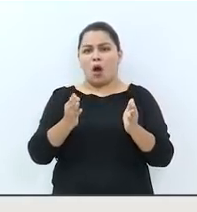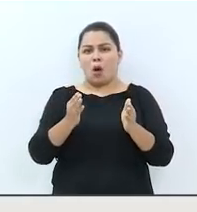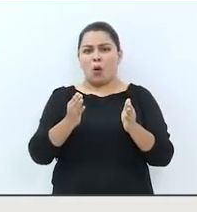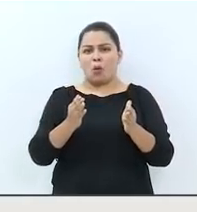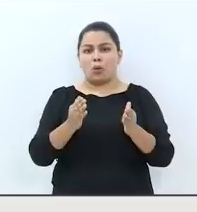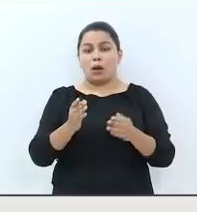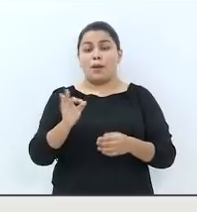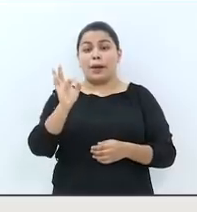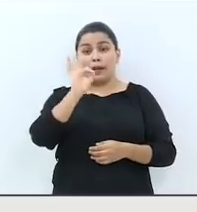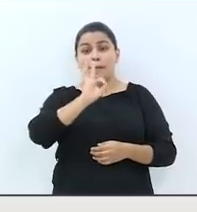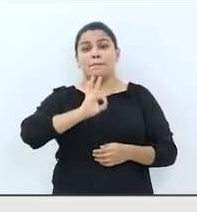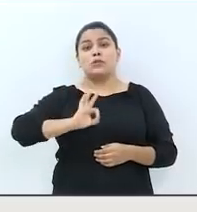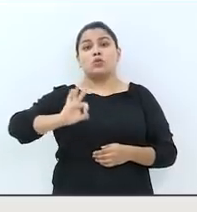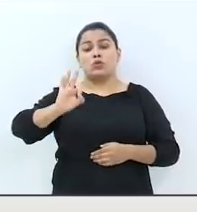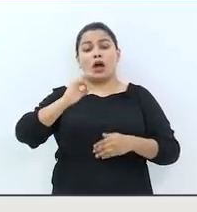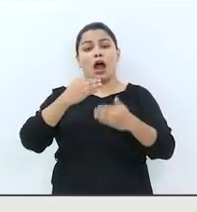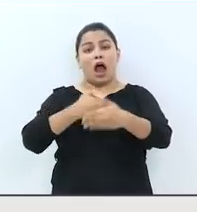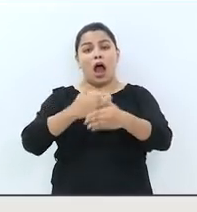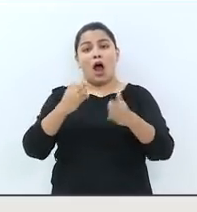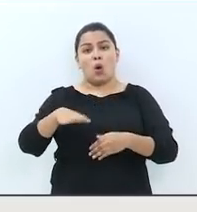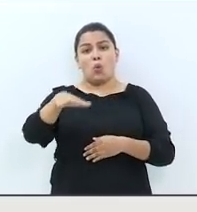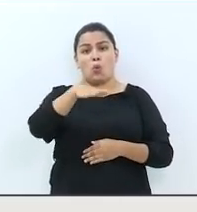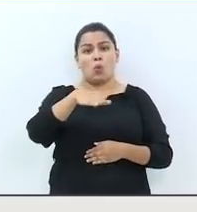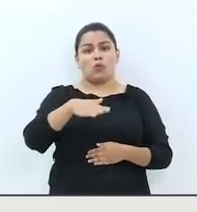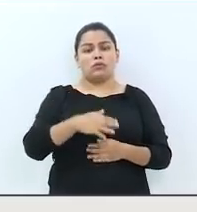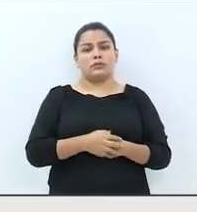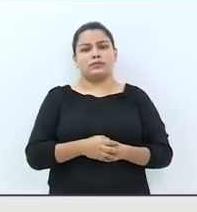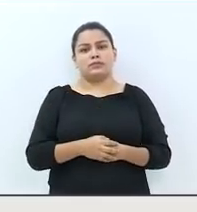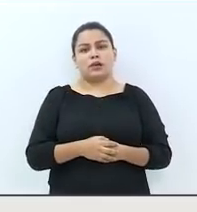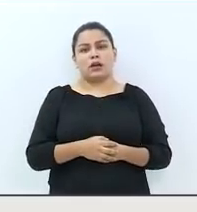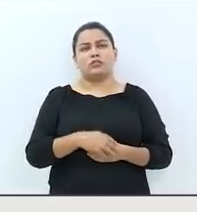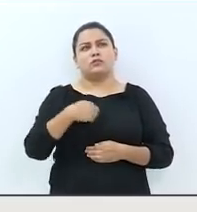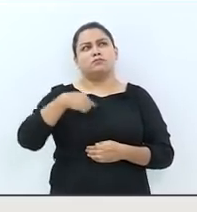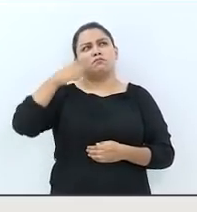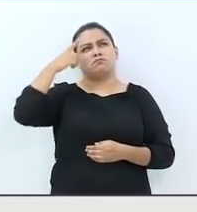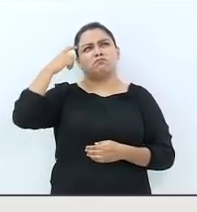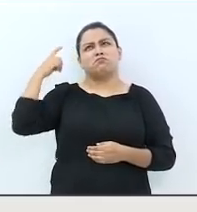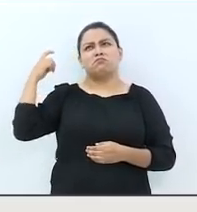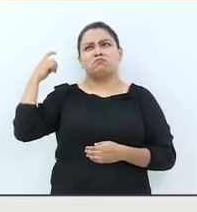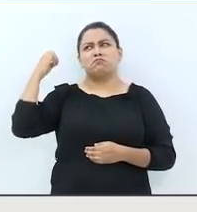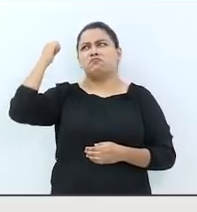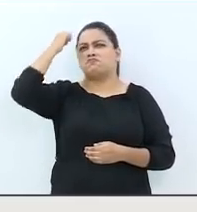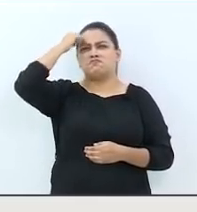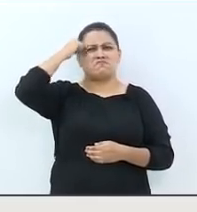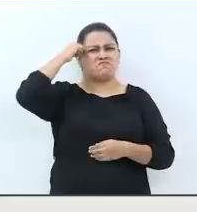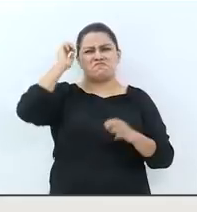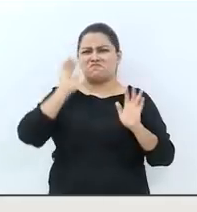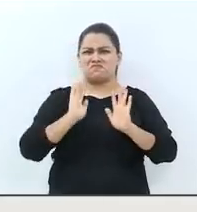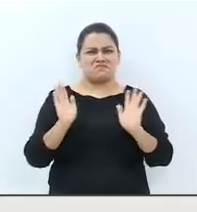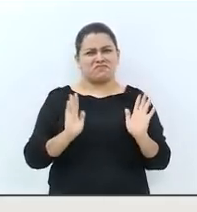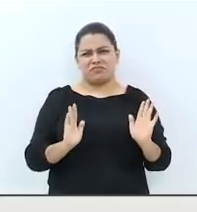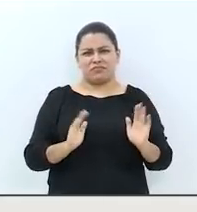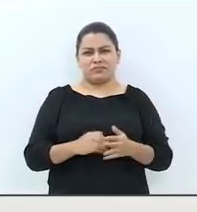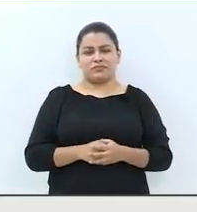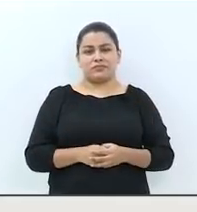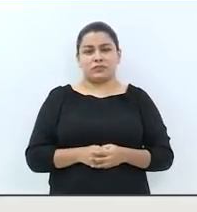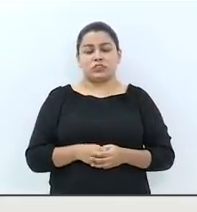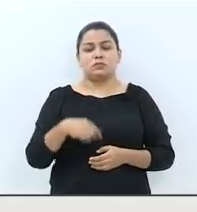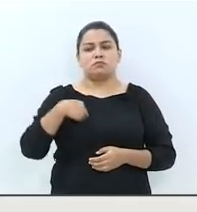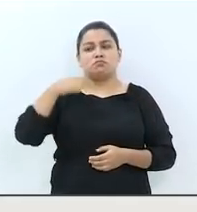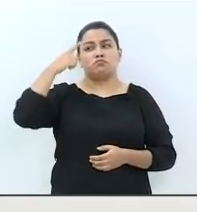clima de aceptación? Y entonces empecé a recordar que, por ejemplo, yo no aprendí a nadar, fíjate, nunca aprendí a nadar. Y